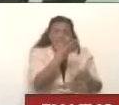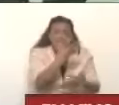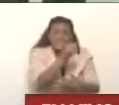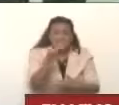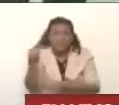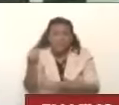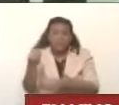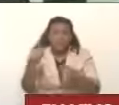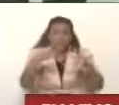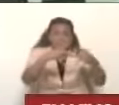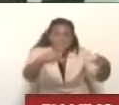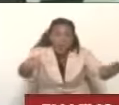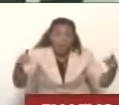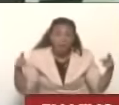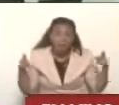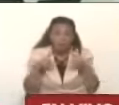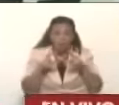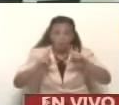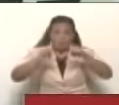10.500 metros cuadrados